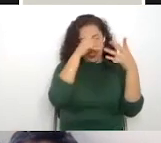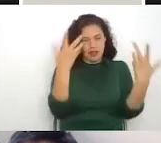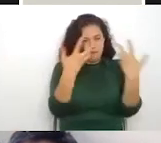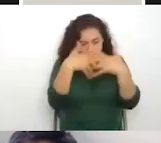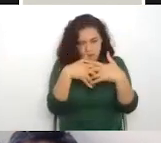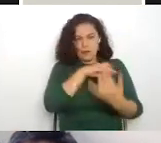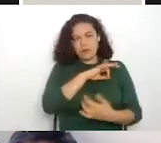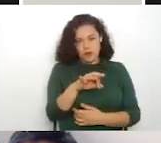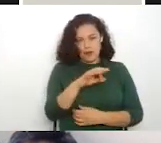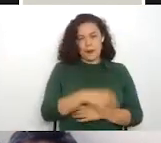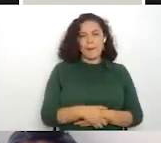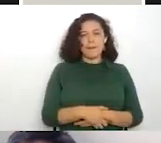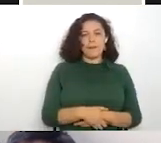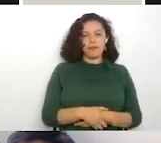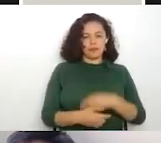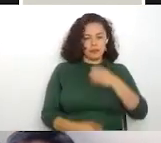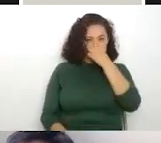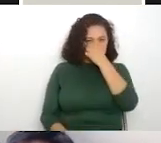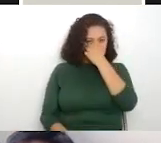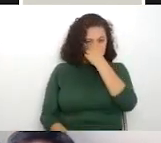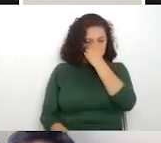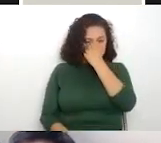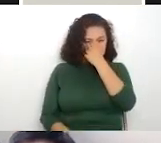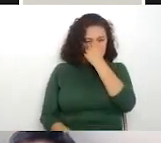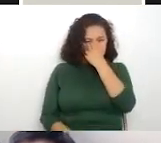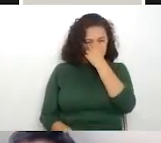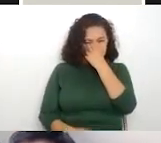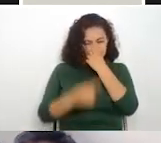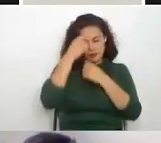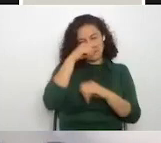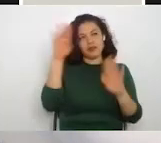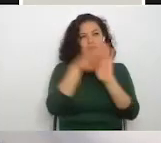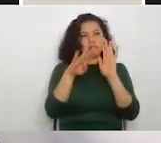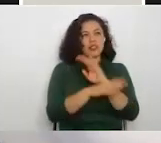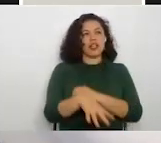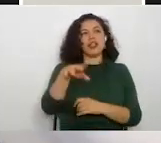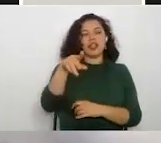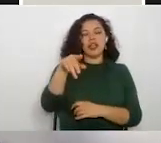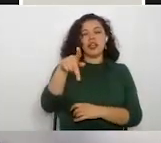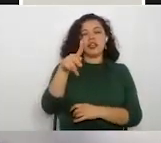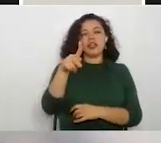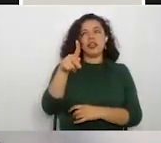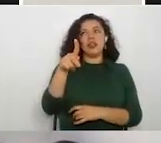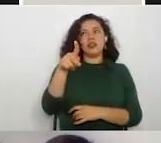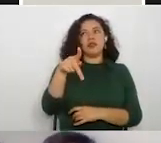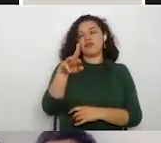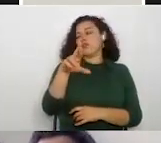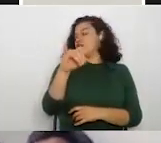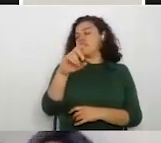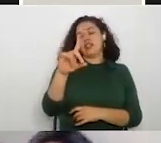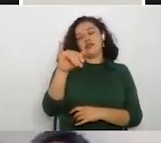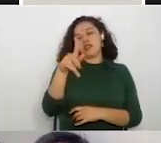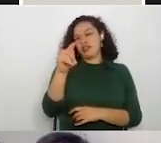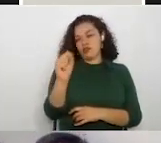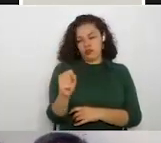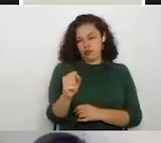en cuanto a los apartados del manual de procedimientos, ¿sí? Bueno, viene un